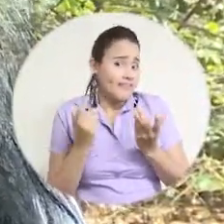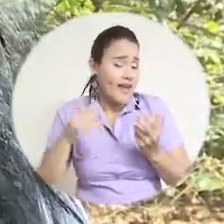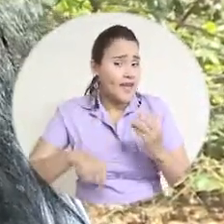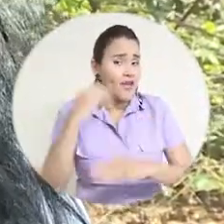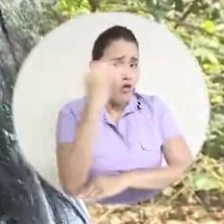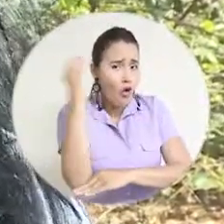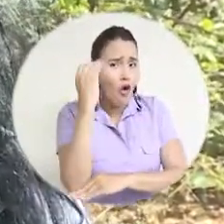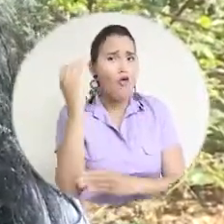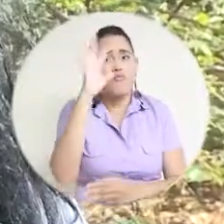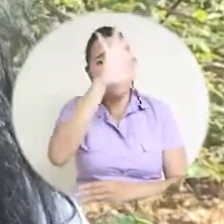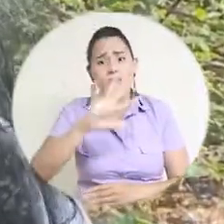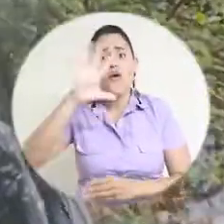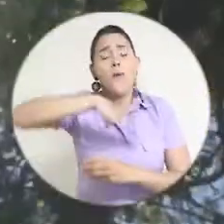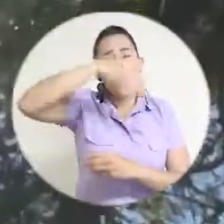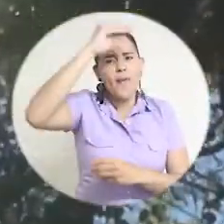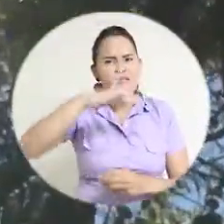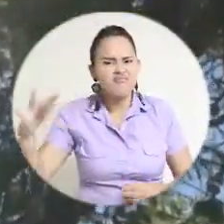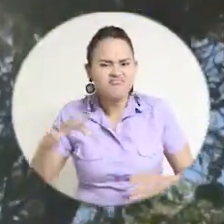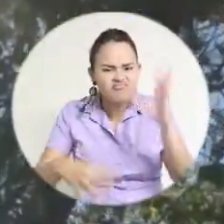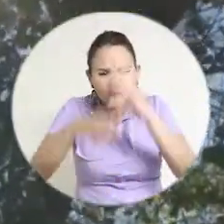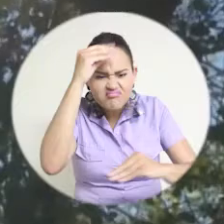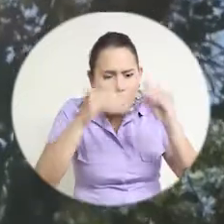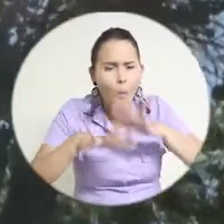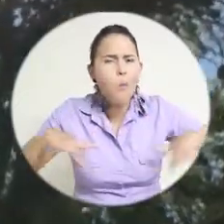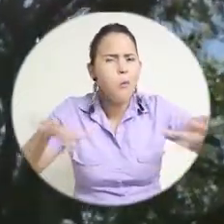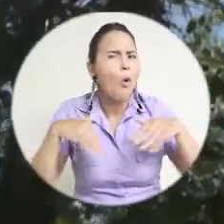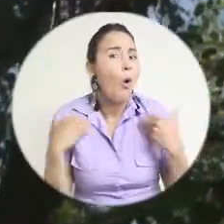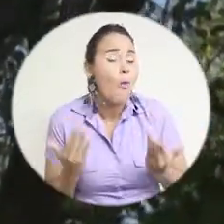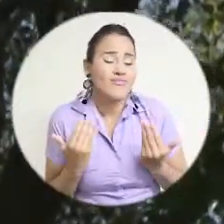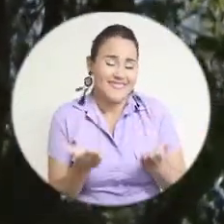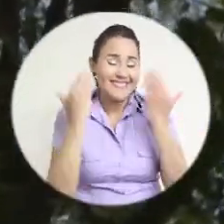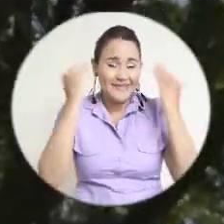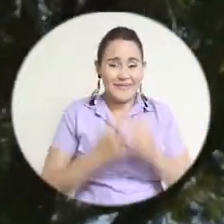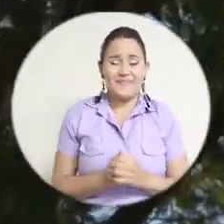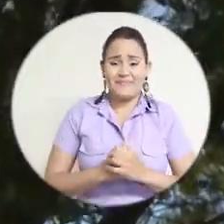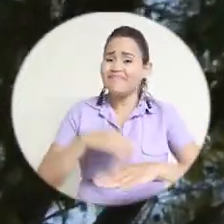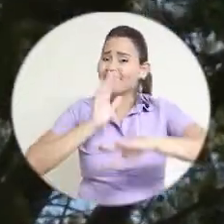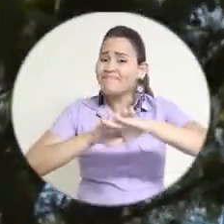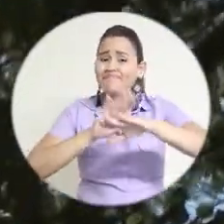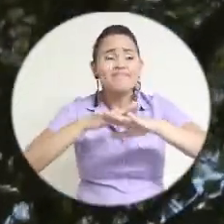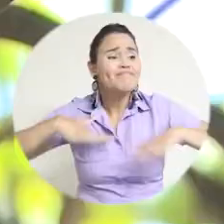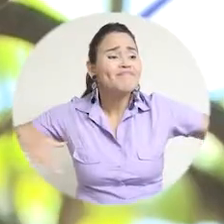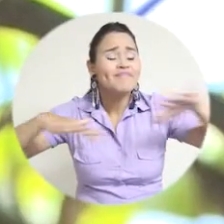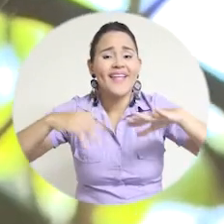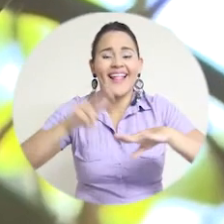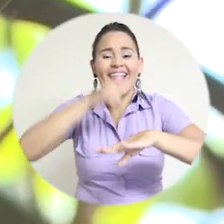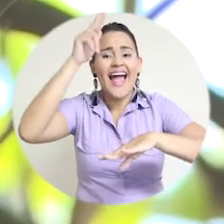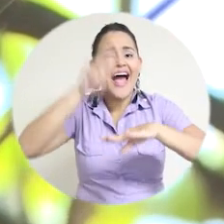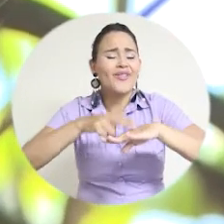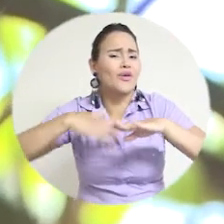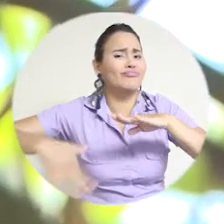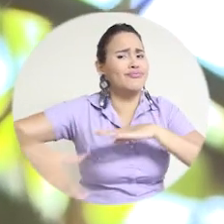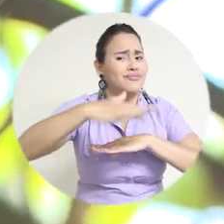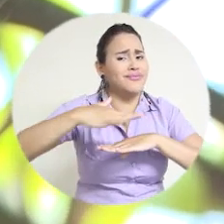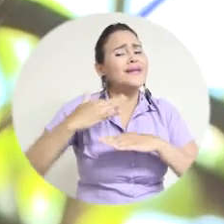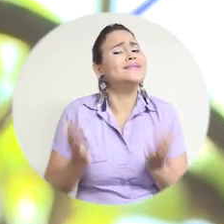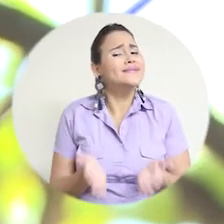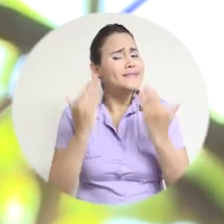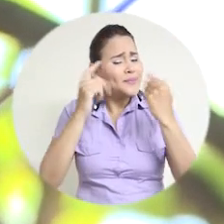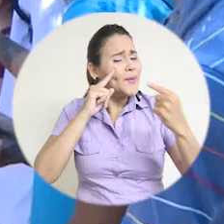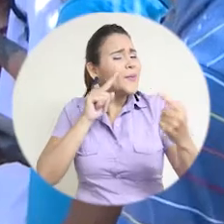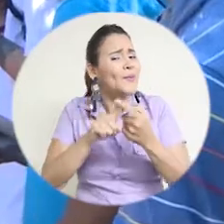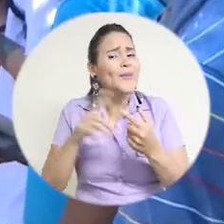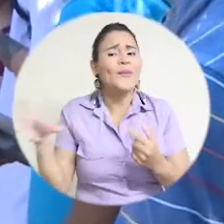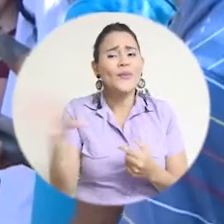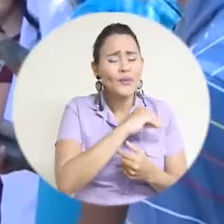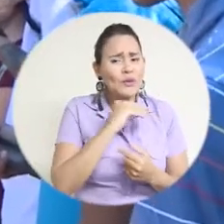distintos tipos de bosques que se pueden encontrar aquí en Colombia, en la región del Magdalena. Esta comunidad natural que está